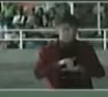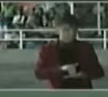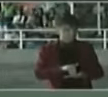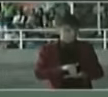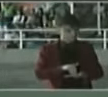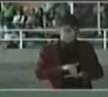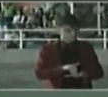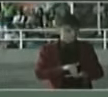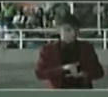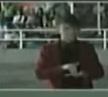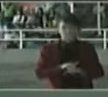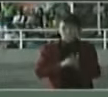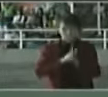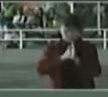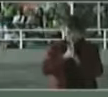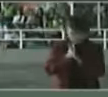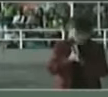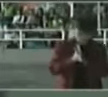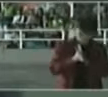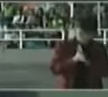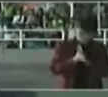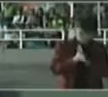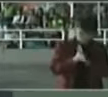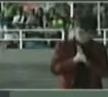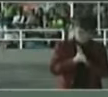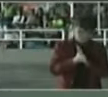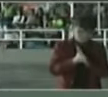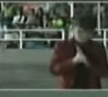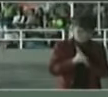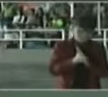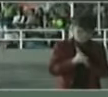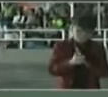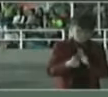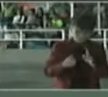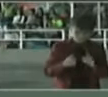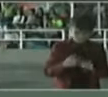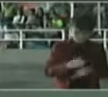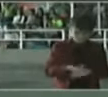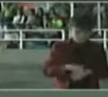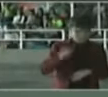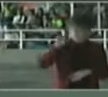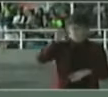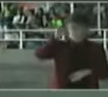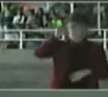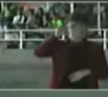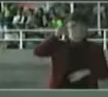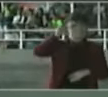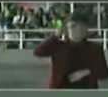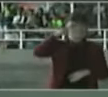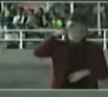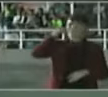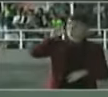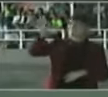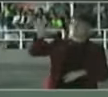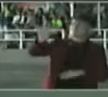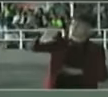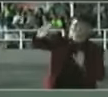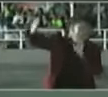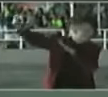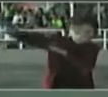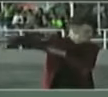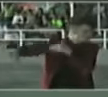se le escucha decir: me propuse no acordarme más de él ni hablar más en